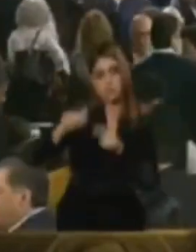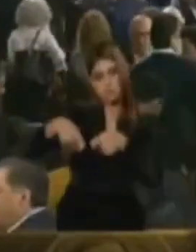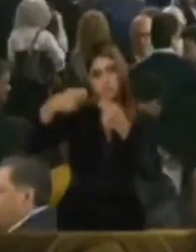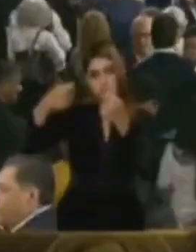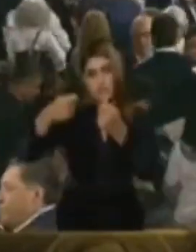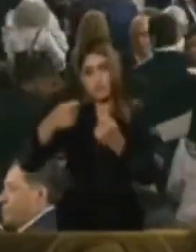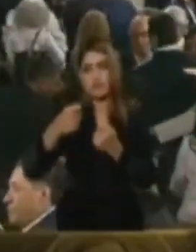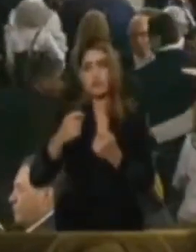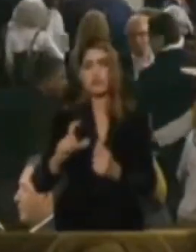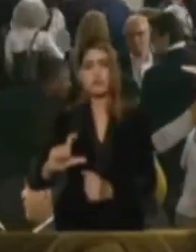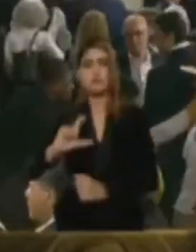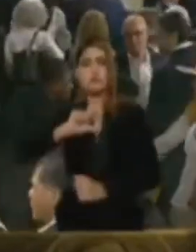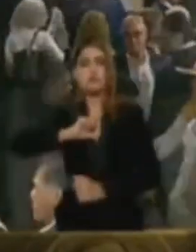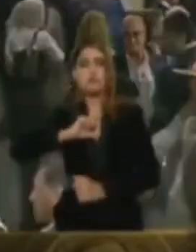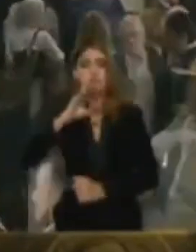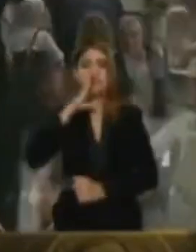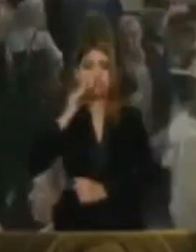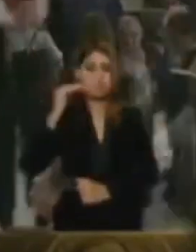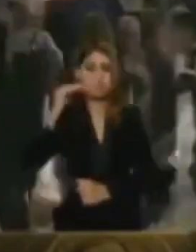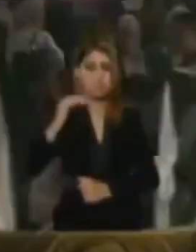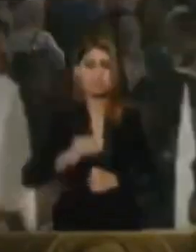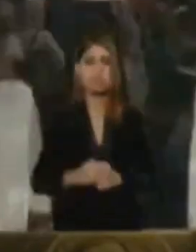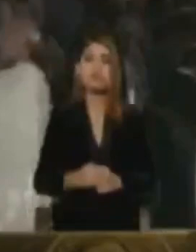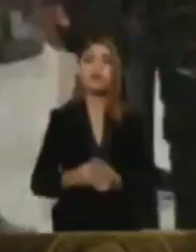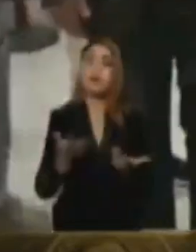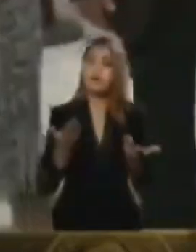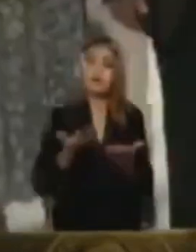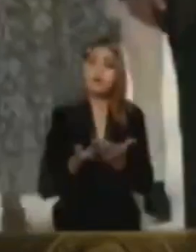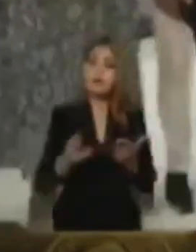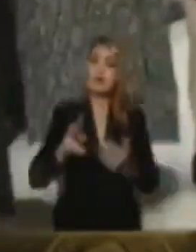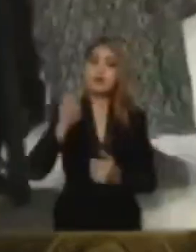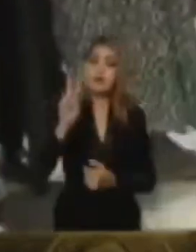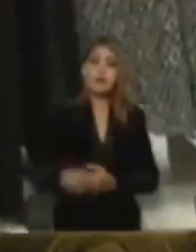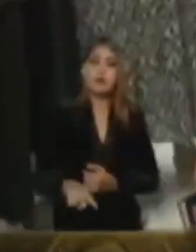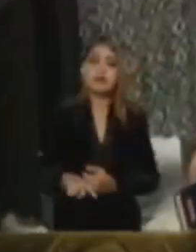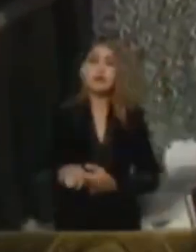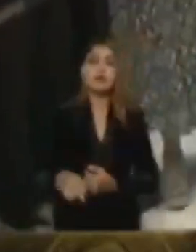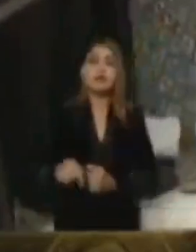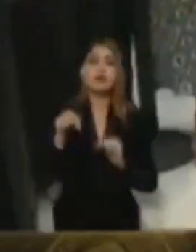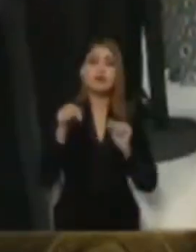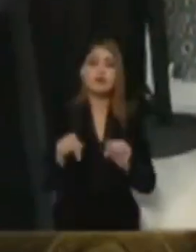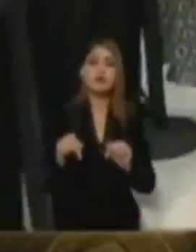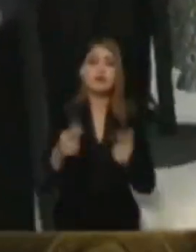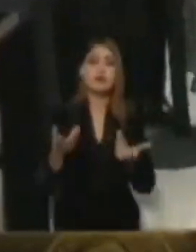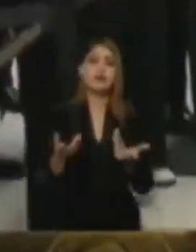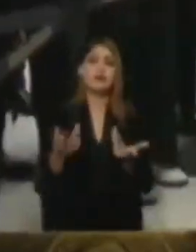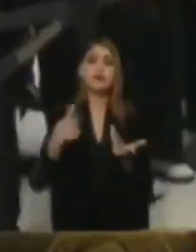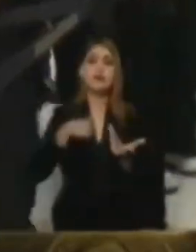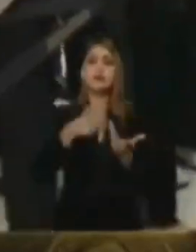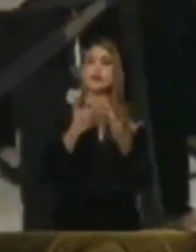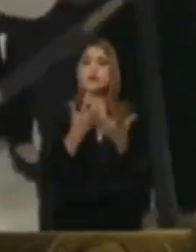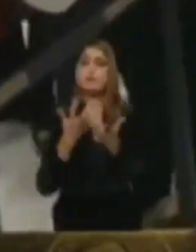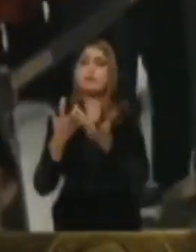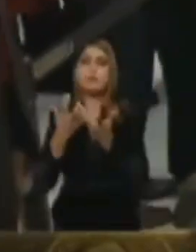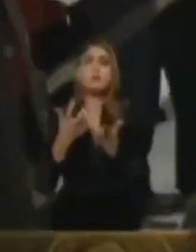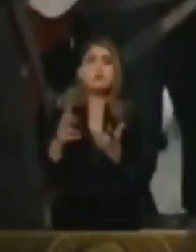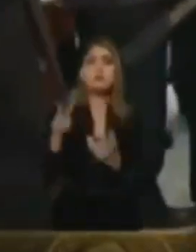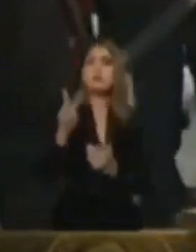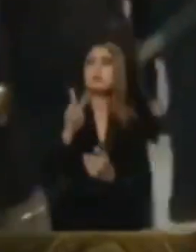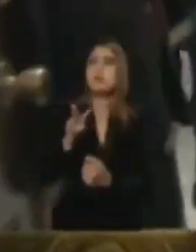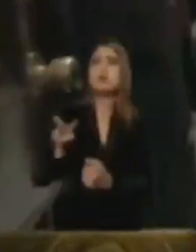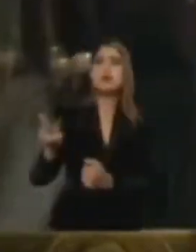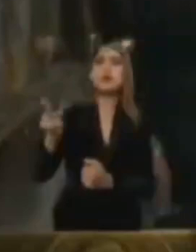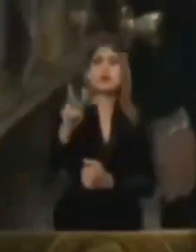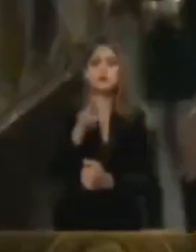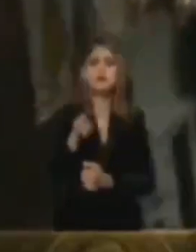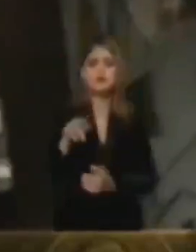medalla de honor Belisario Domínguez. Y sin duda es la oportunidad de hacer no solamente un recorrido por los espacios